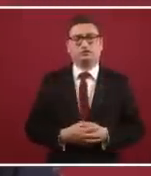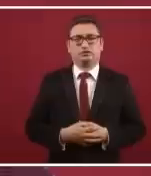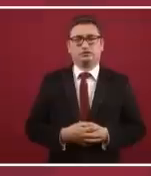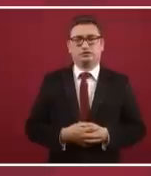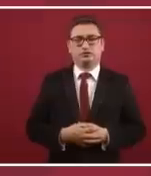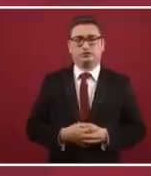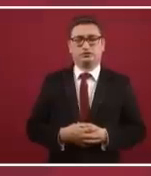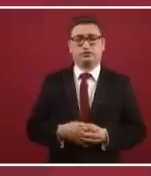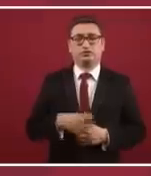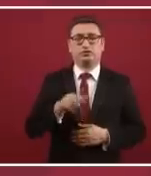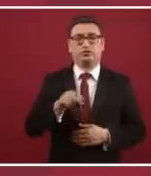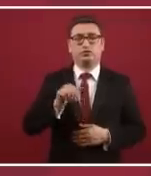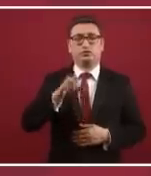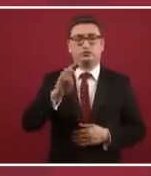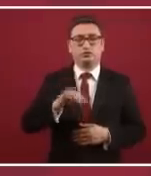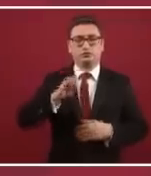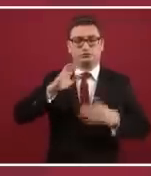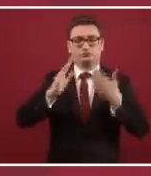de la UNAM.